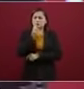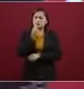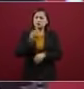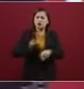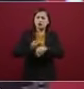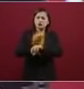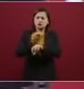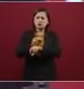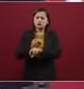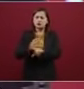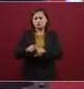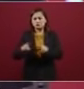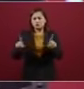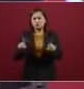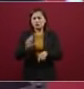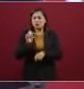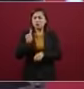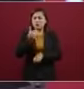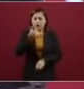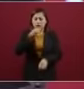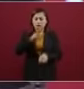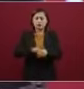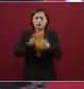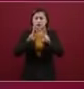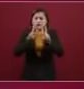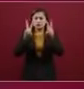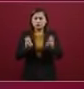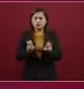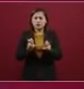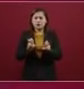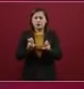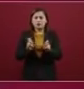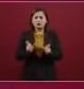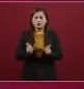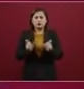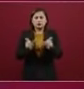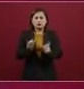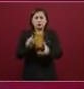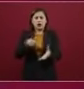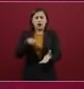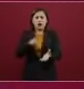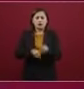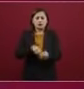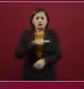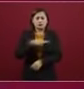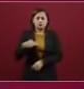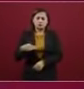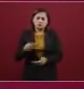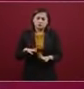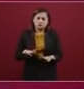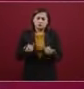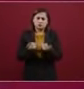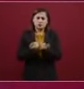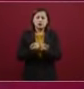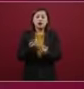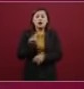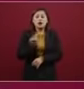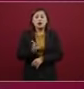de carácter administrativo en el ámbito de la seguridad municipal. Sin embargo, en ausencia de